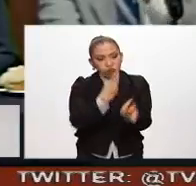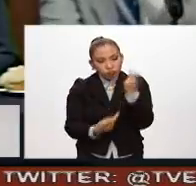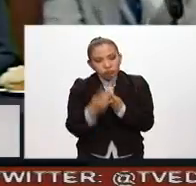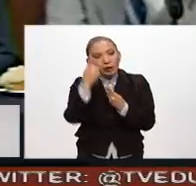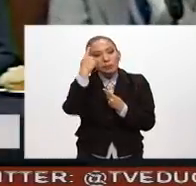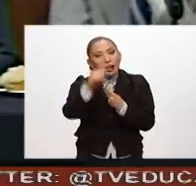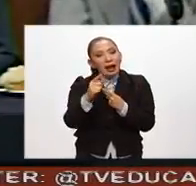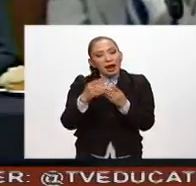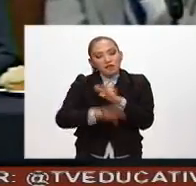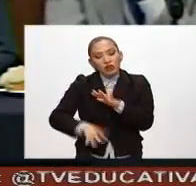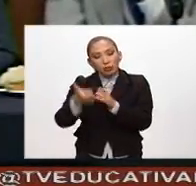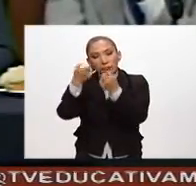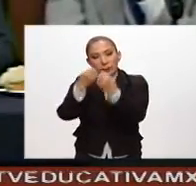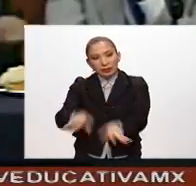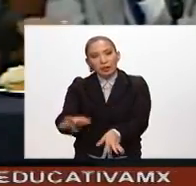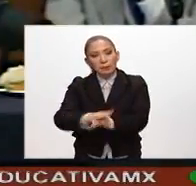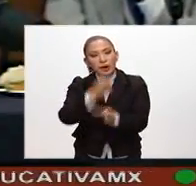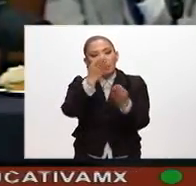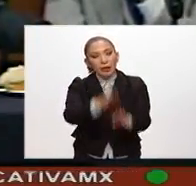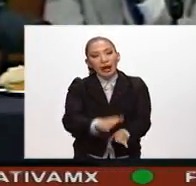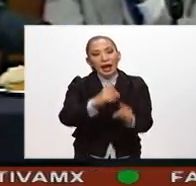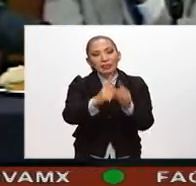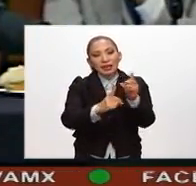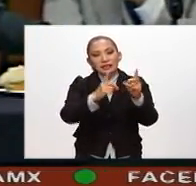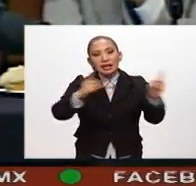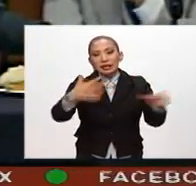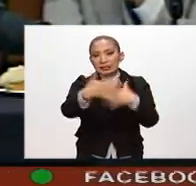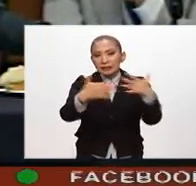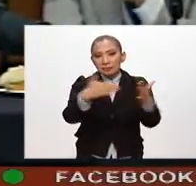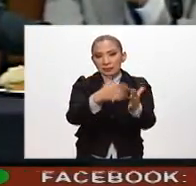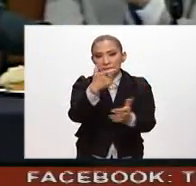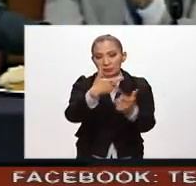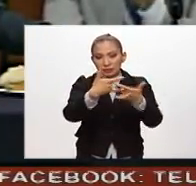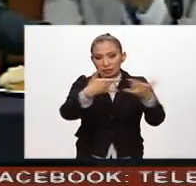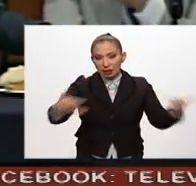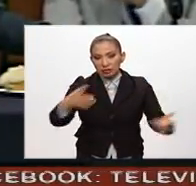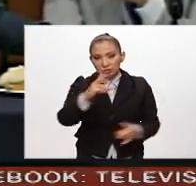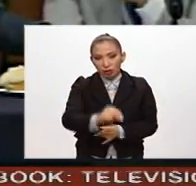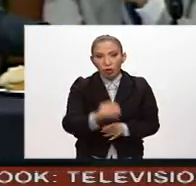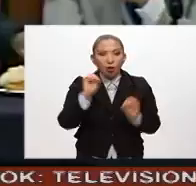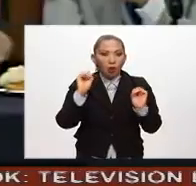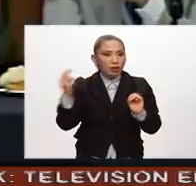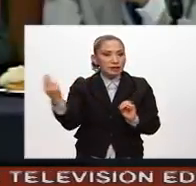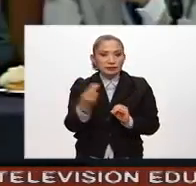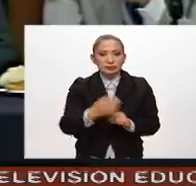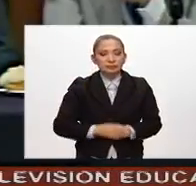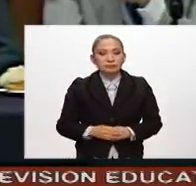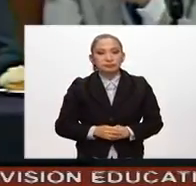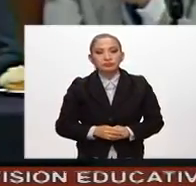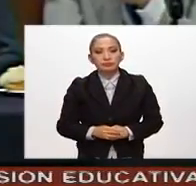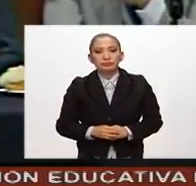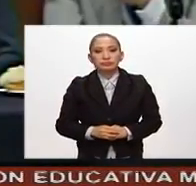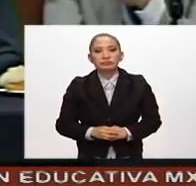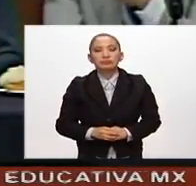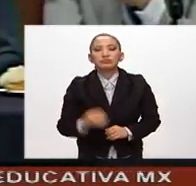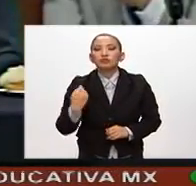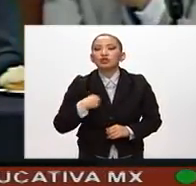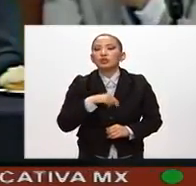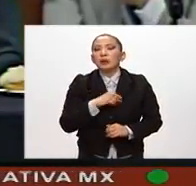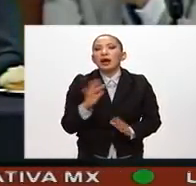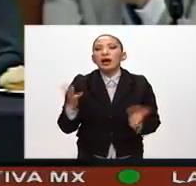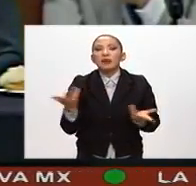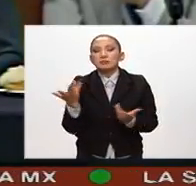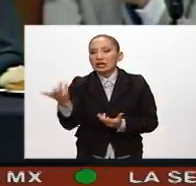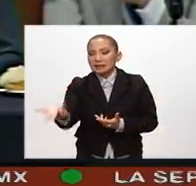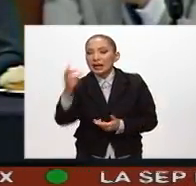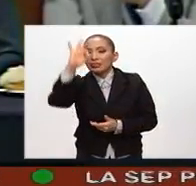fondo perdido por parte de la Banca de Desarrollo, no cheques de 15,000 pesos, porque se requiere. Vamos a